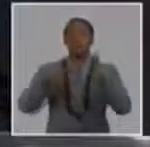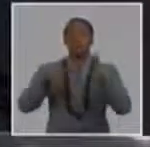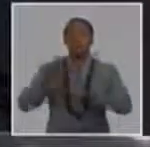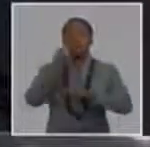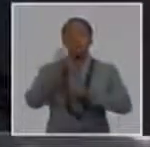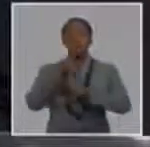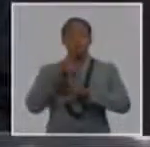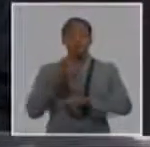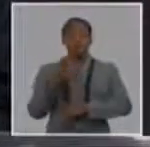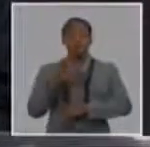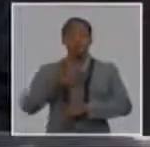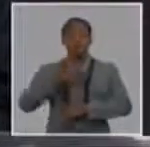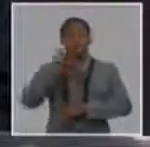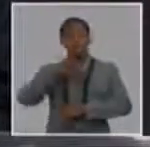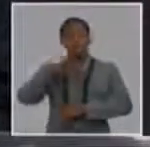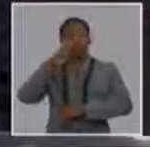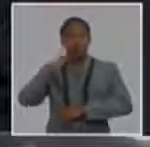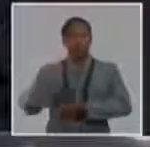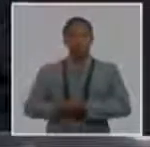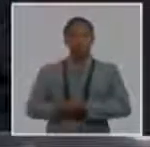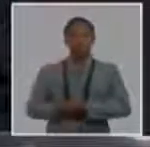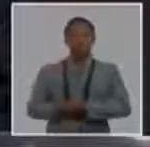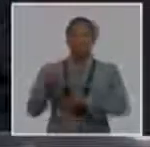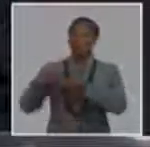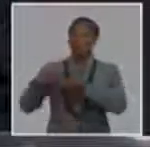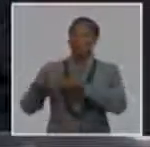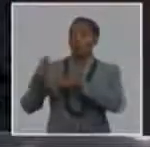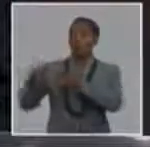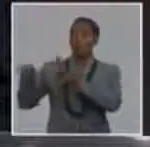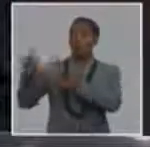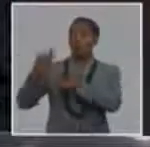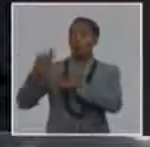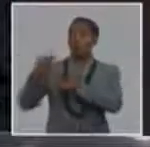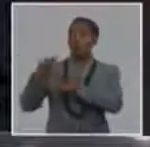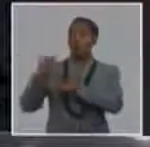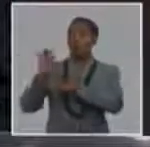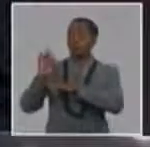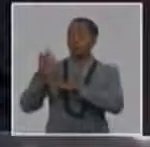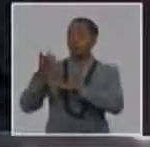Tecnología de China, bueno, nos aprobaron tres proyectos conjuntos y